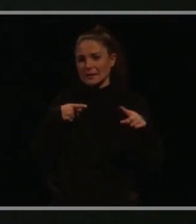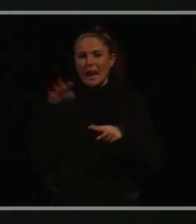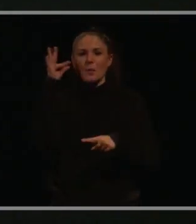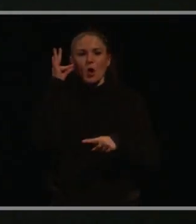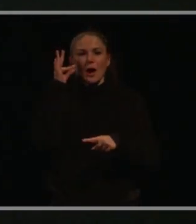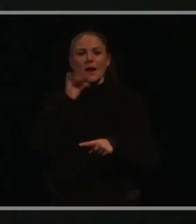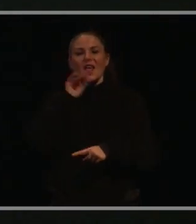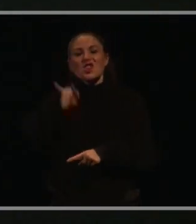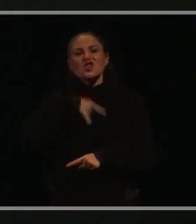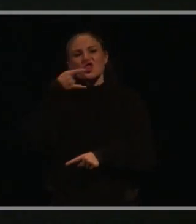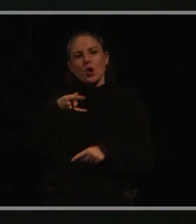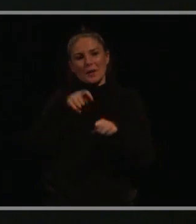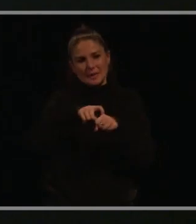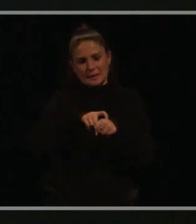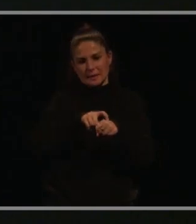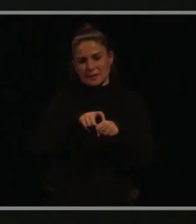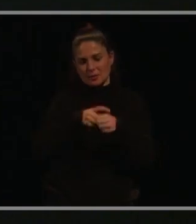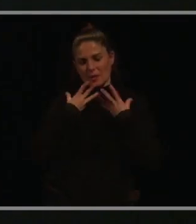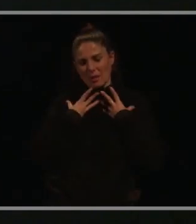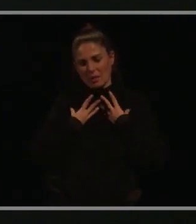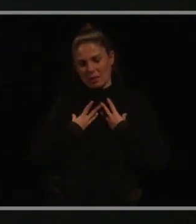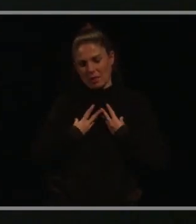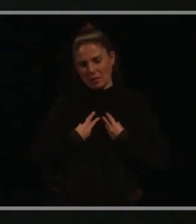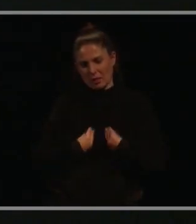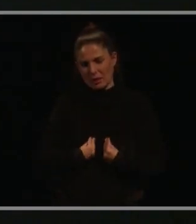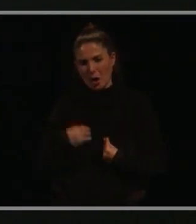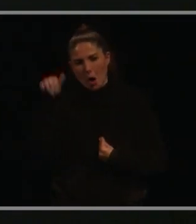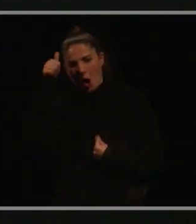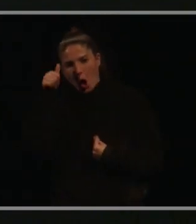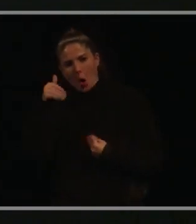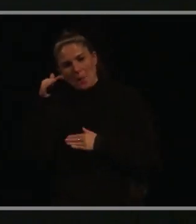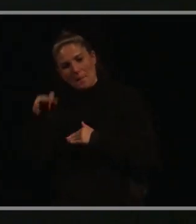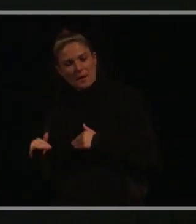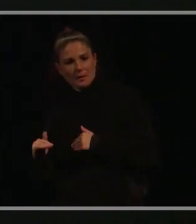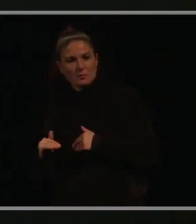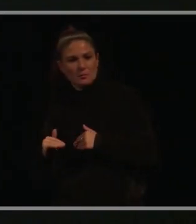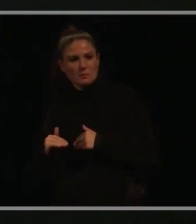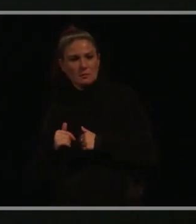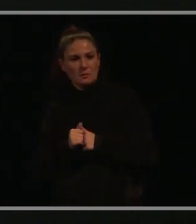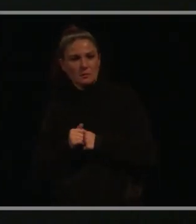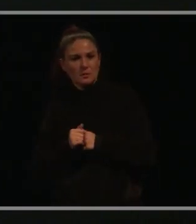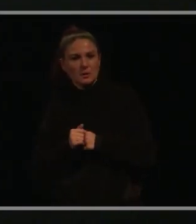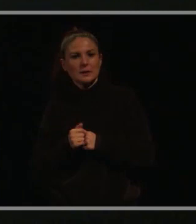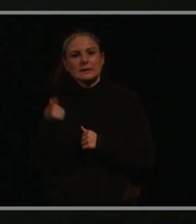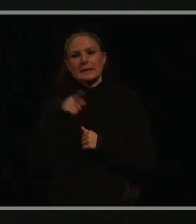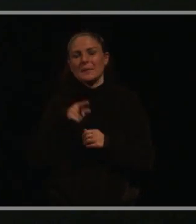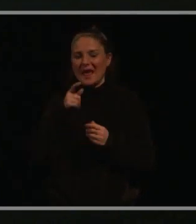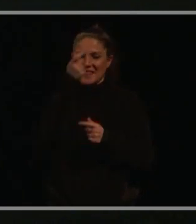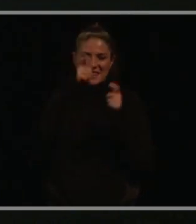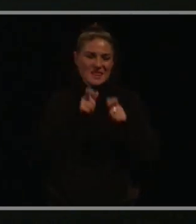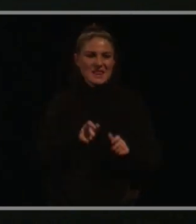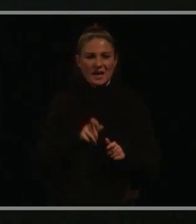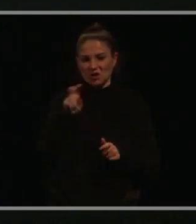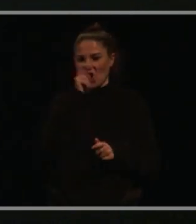2 veces más síntomas de decaimiento y de depresión que los varones. Tenían también peores datos en